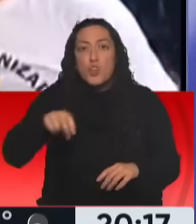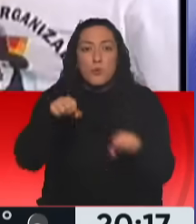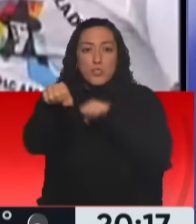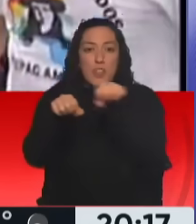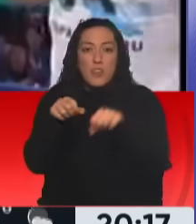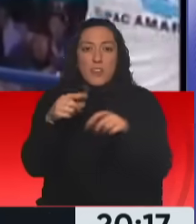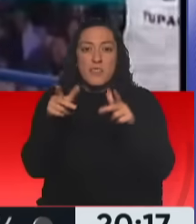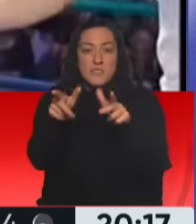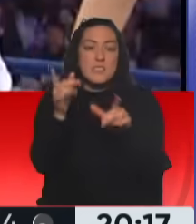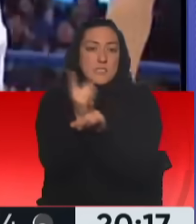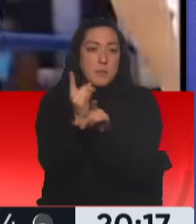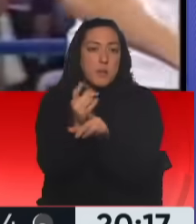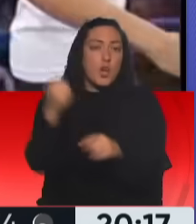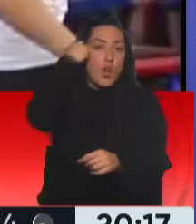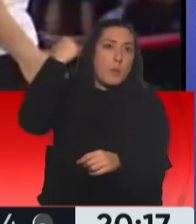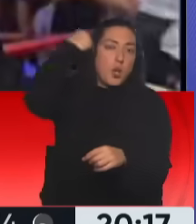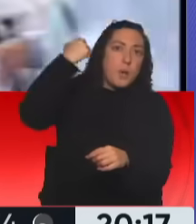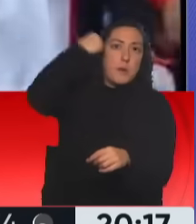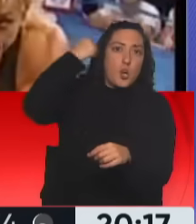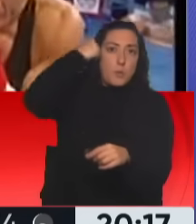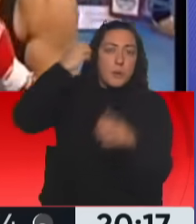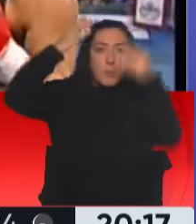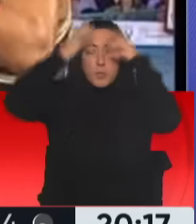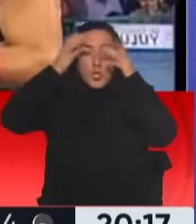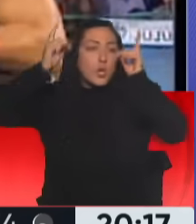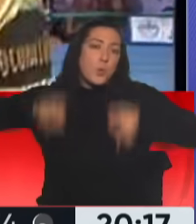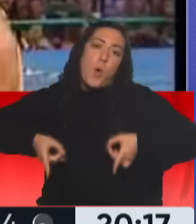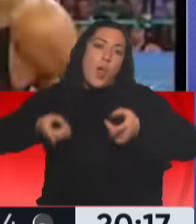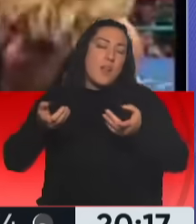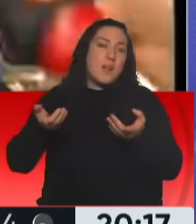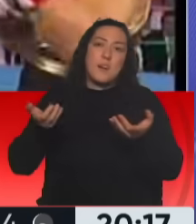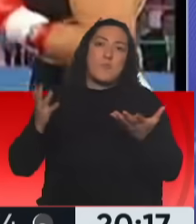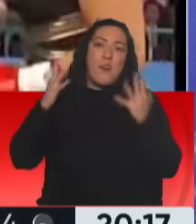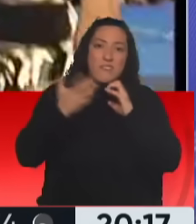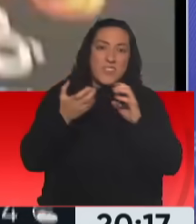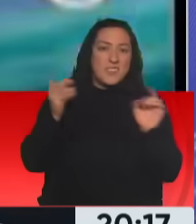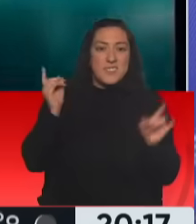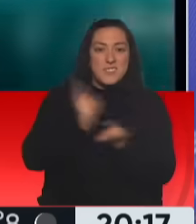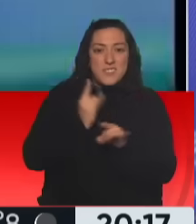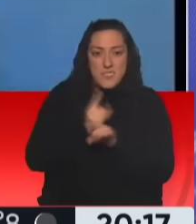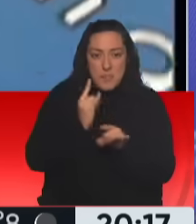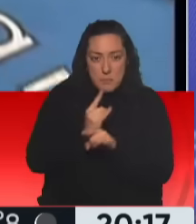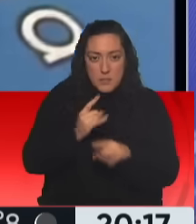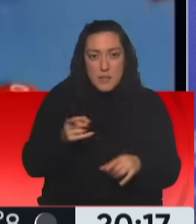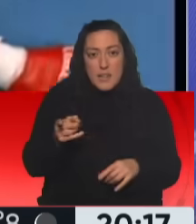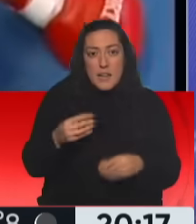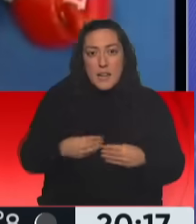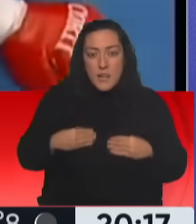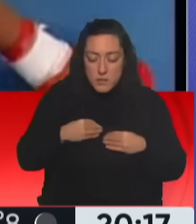sentir golpes todo el ¿Qué te tiempo, aunque parece? tengas el protector, Y sí, te siempre afecta, claro. era conmovedor para